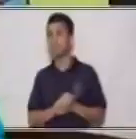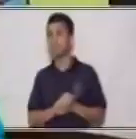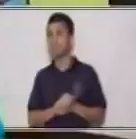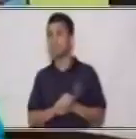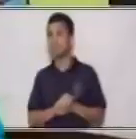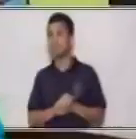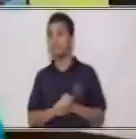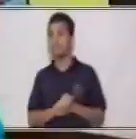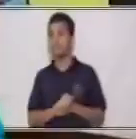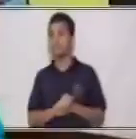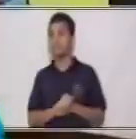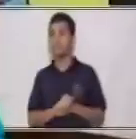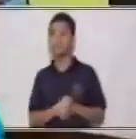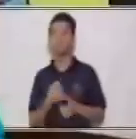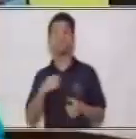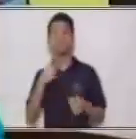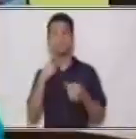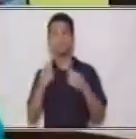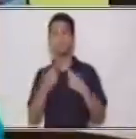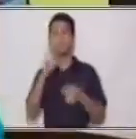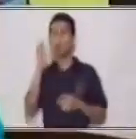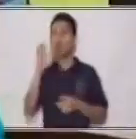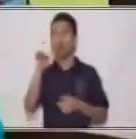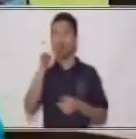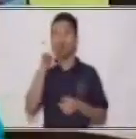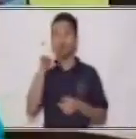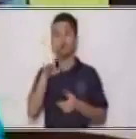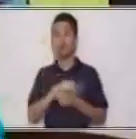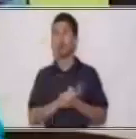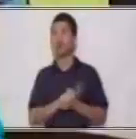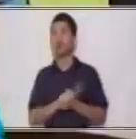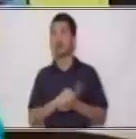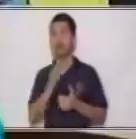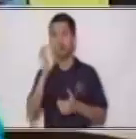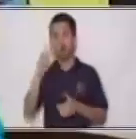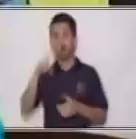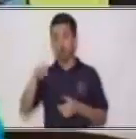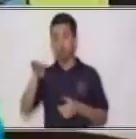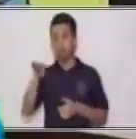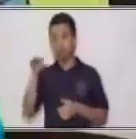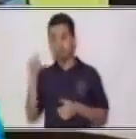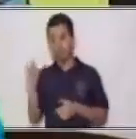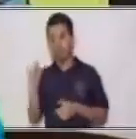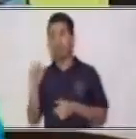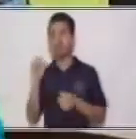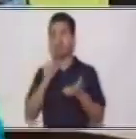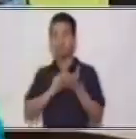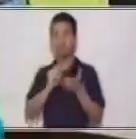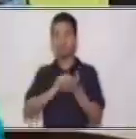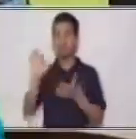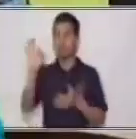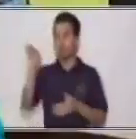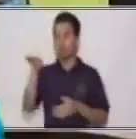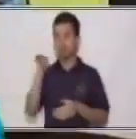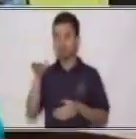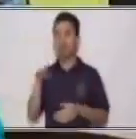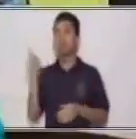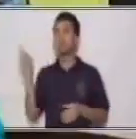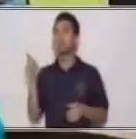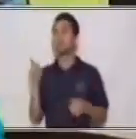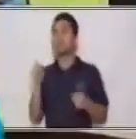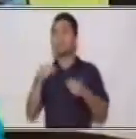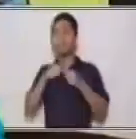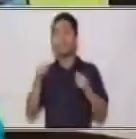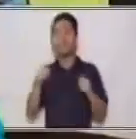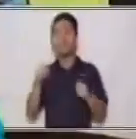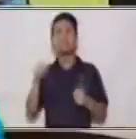hablamos de onza. También la onza es una medida más pequeña, una de las medidas más